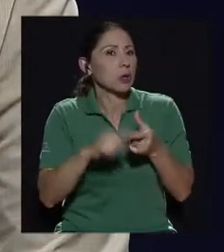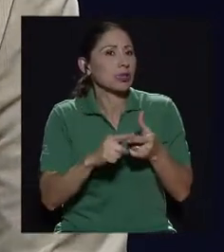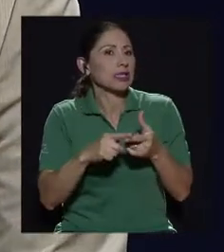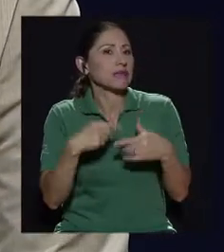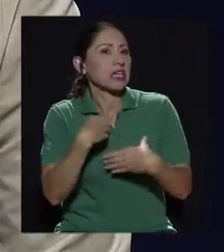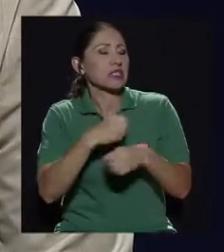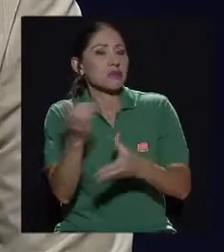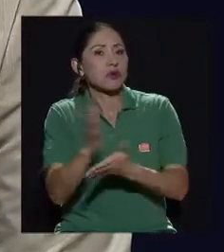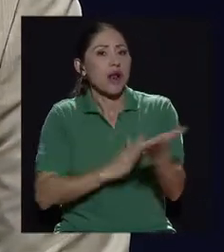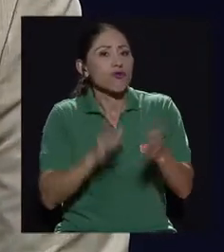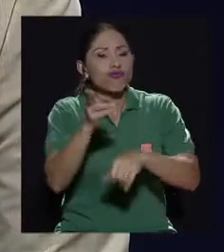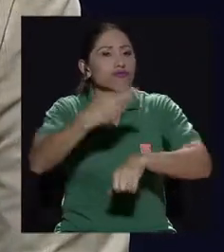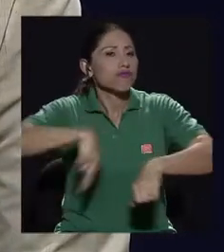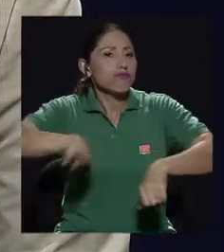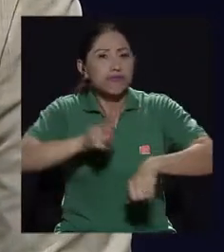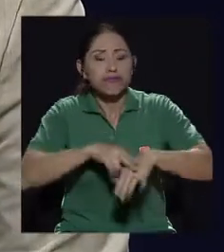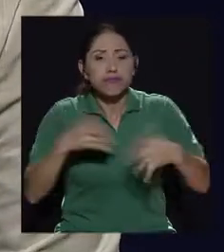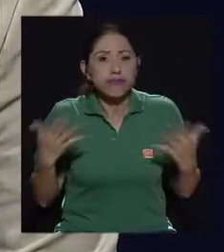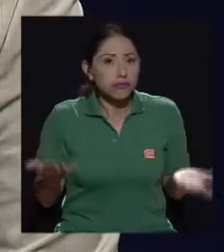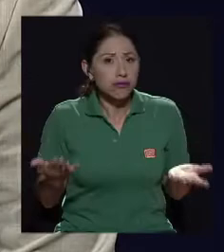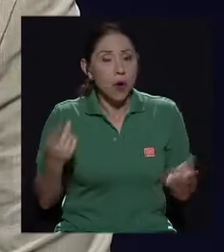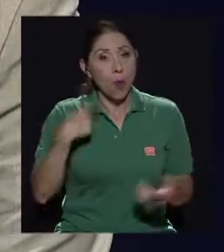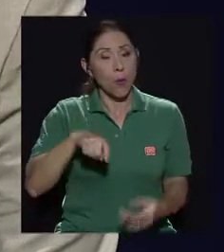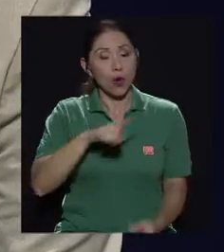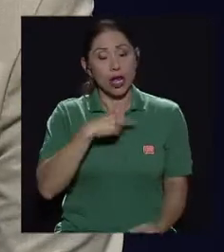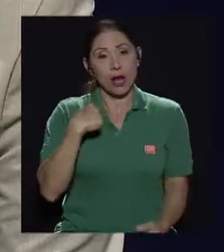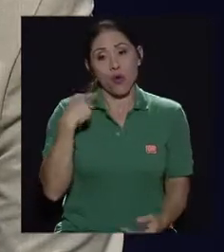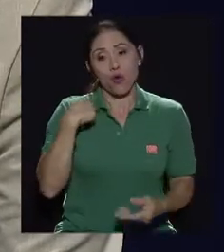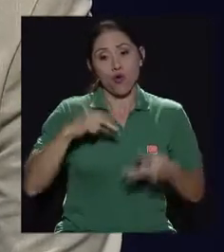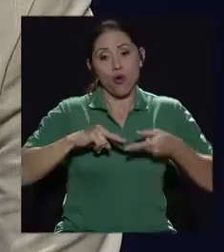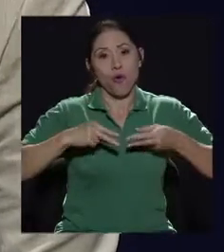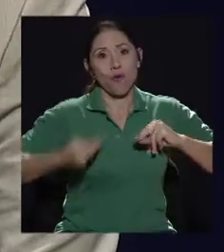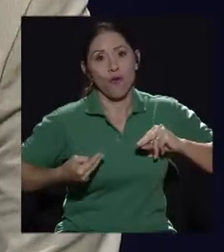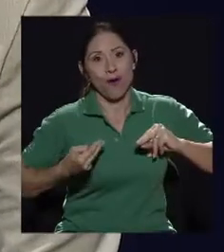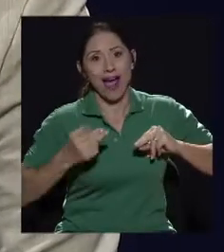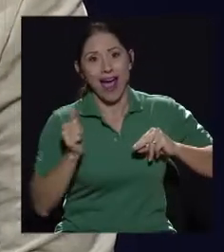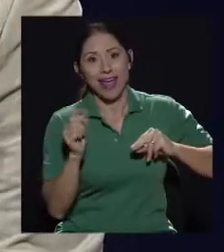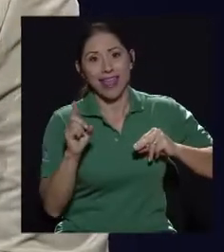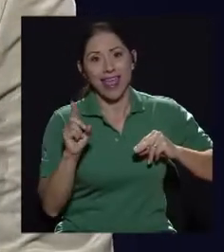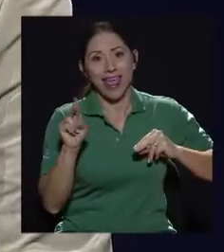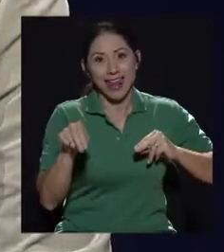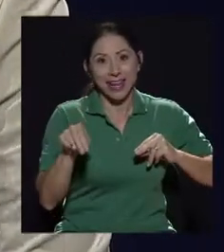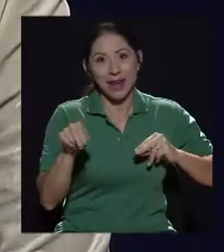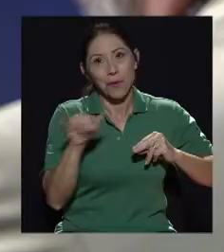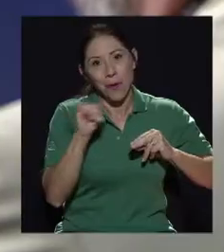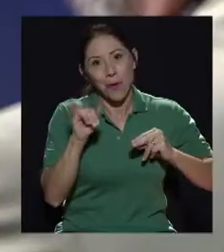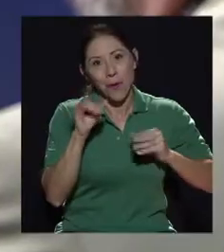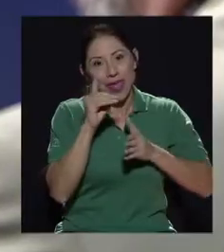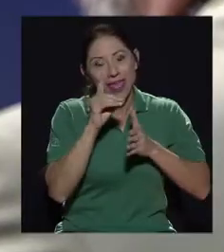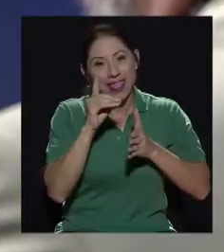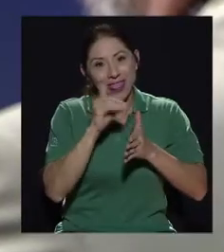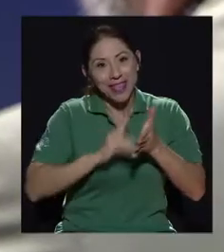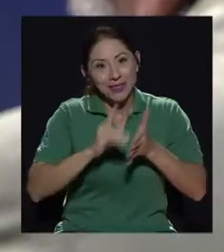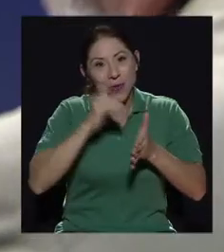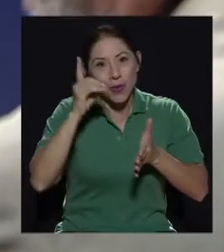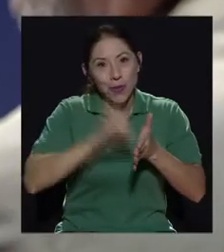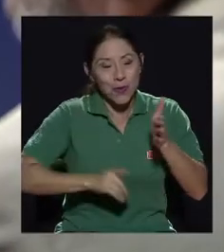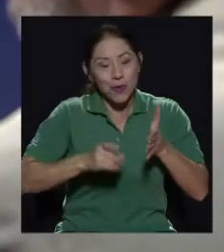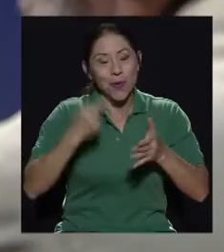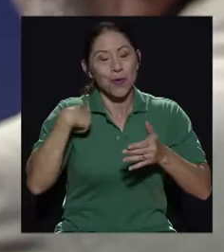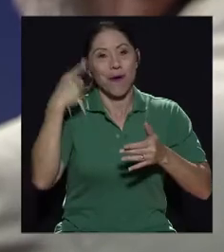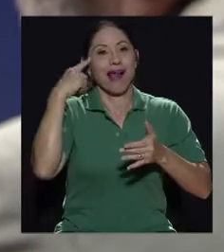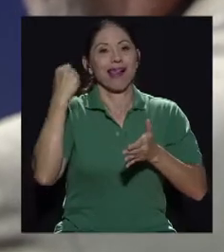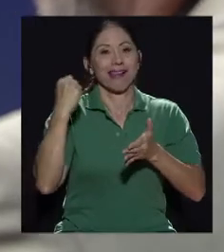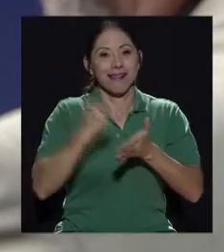era super natural y es que era súper natural porque en el disco duro de uno en el adn pues tiene esa marca pero bueno